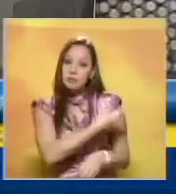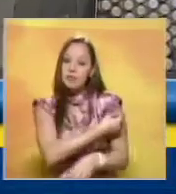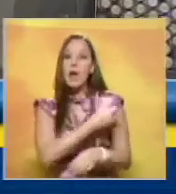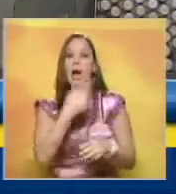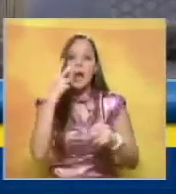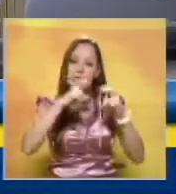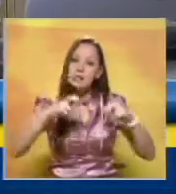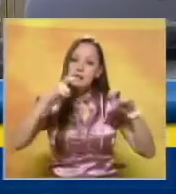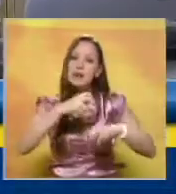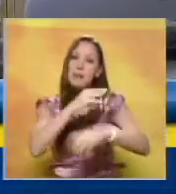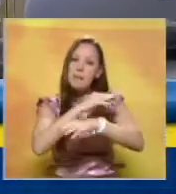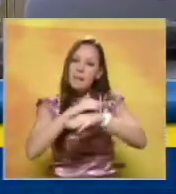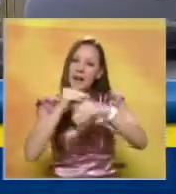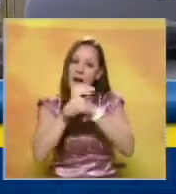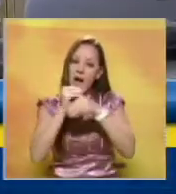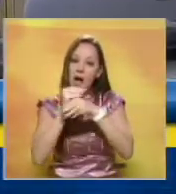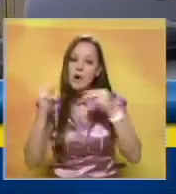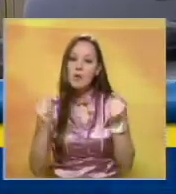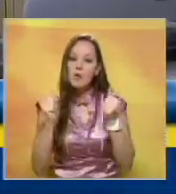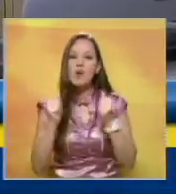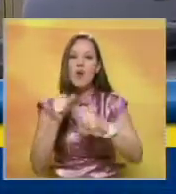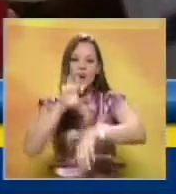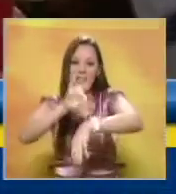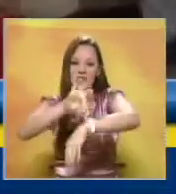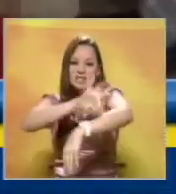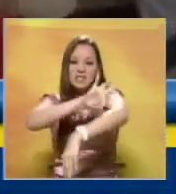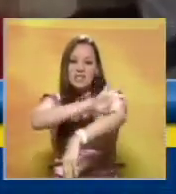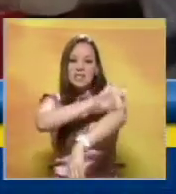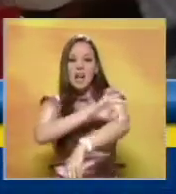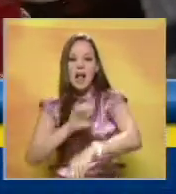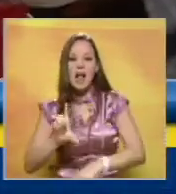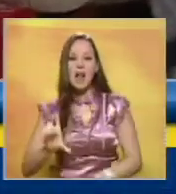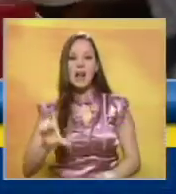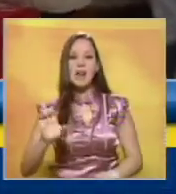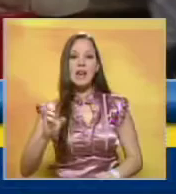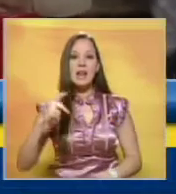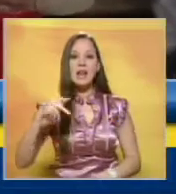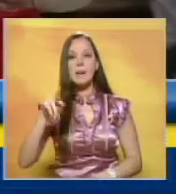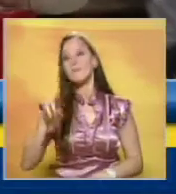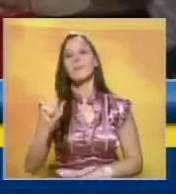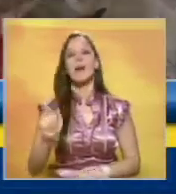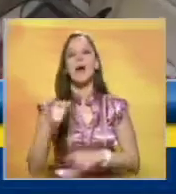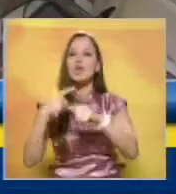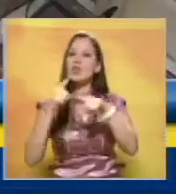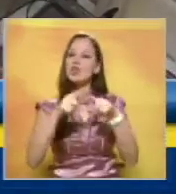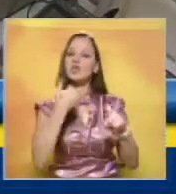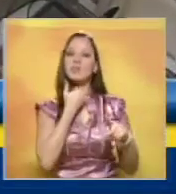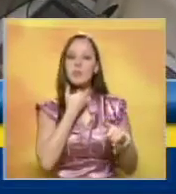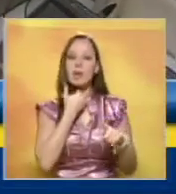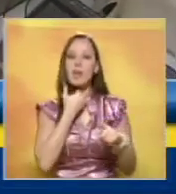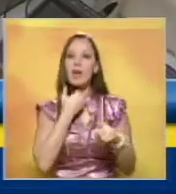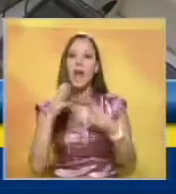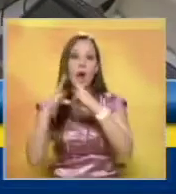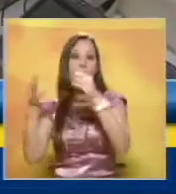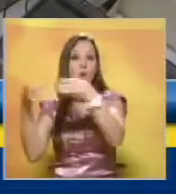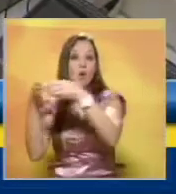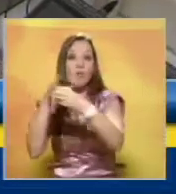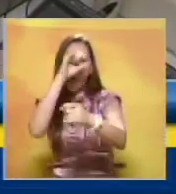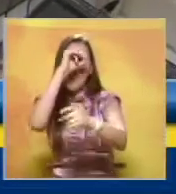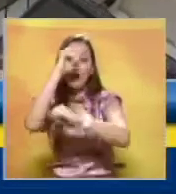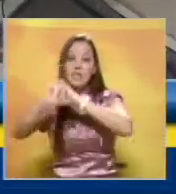cura de la lepra y base para la inmunoterapia de la leishmaniasis le valió el reconocimiento internacional, además de sus estudios